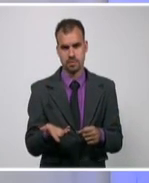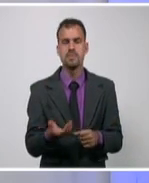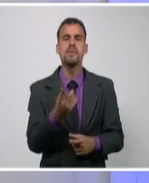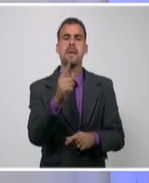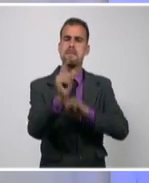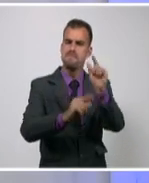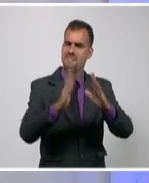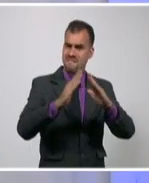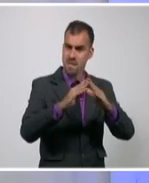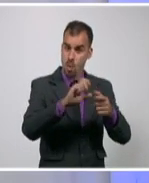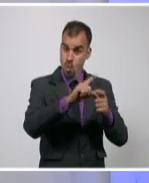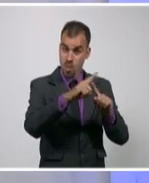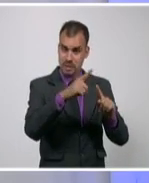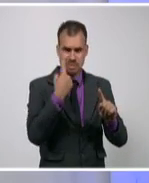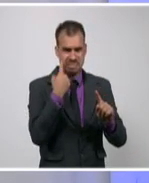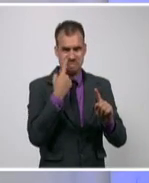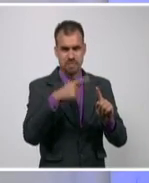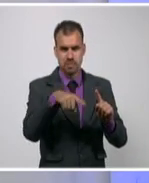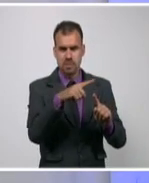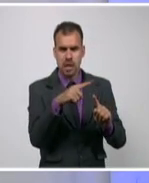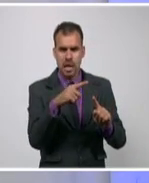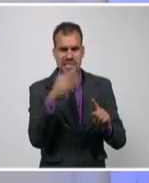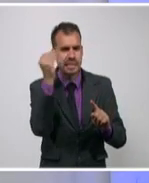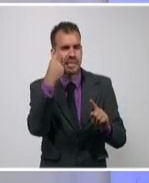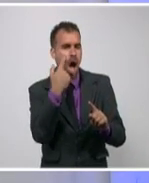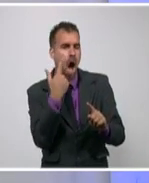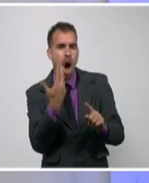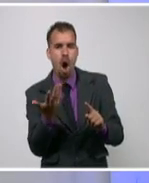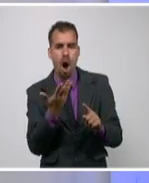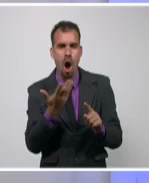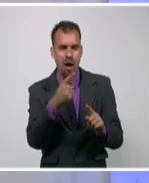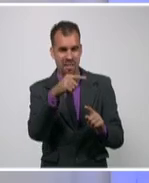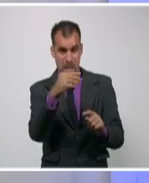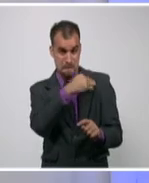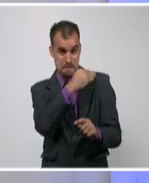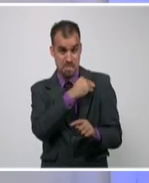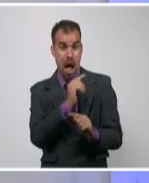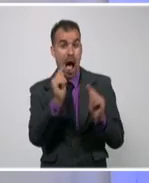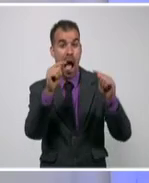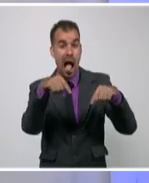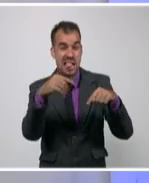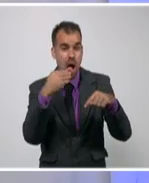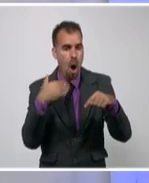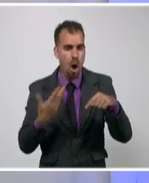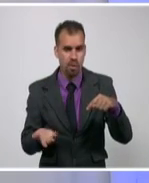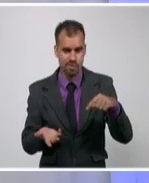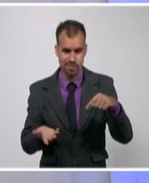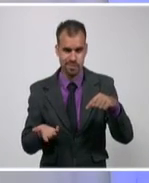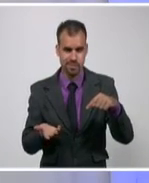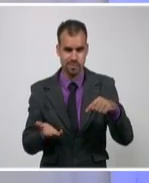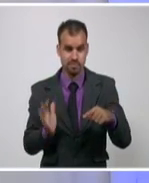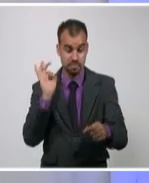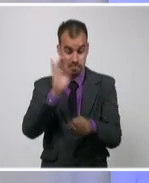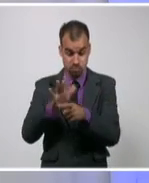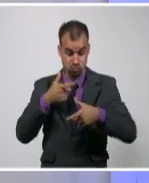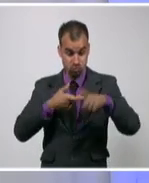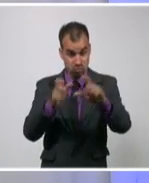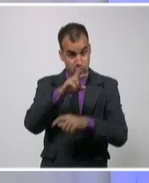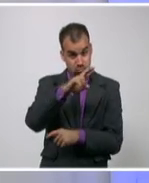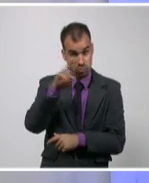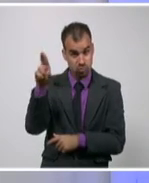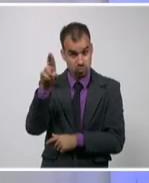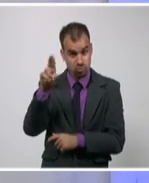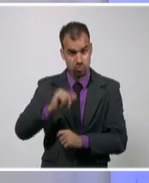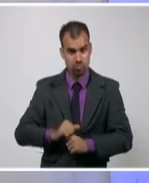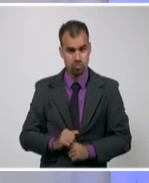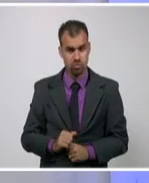octogenarios para conocer de cerca lo que significaba la presencia militar en la ciudad. Llegó la revolución y el enclave se convirtió